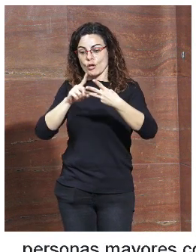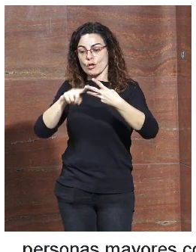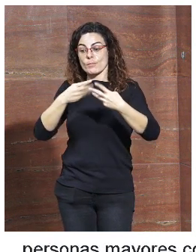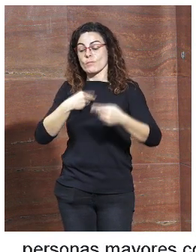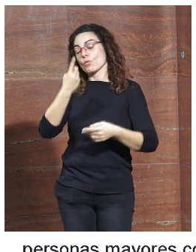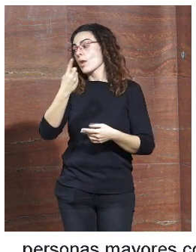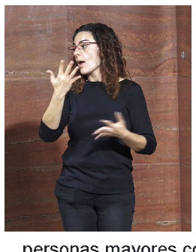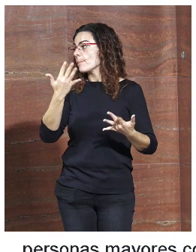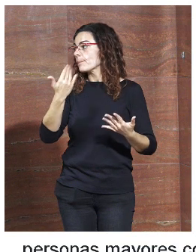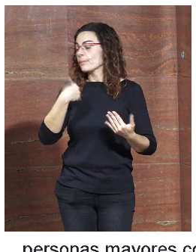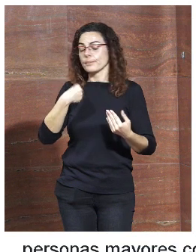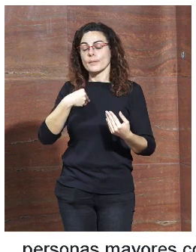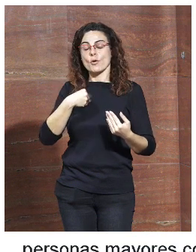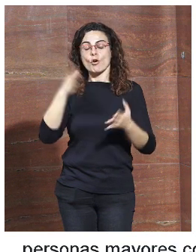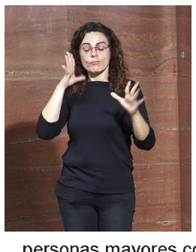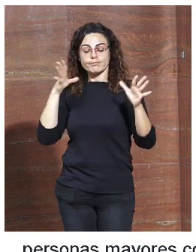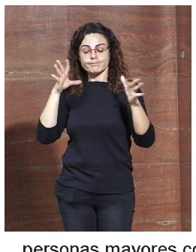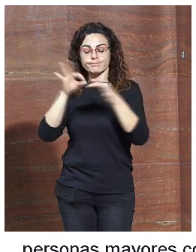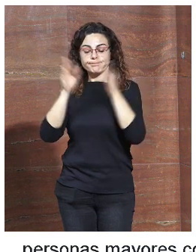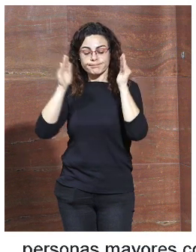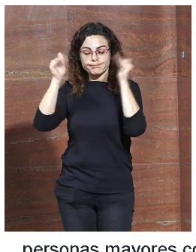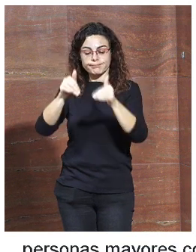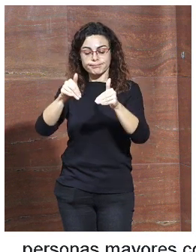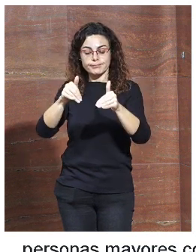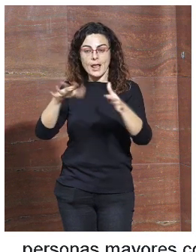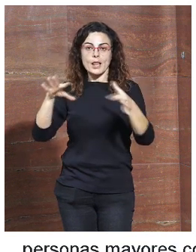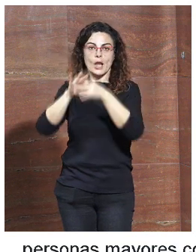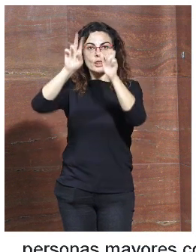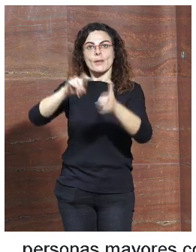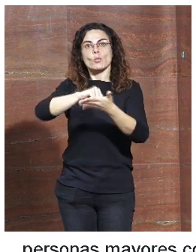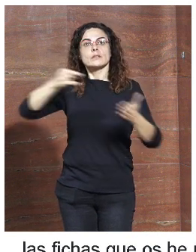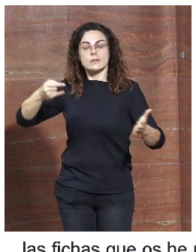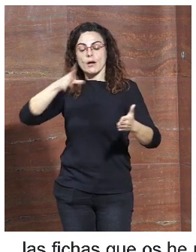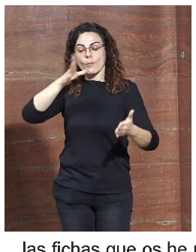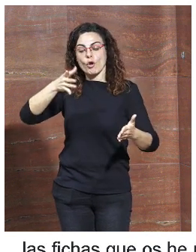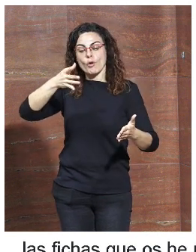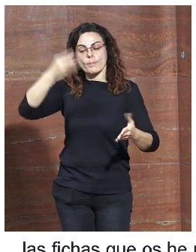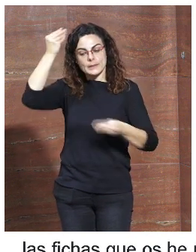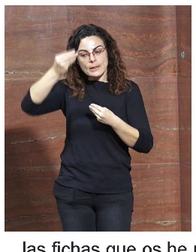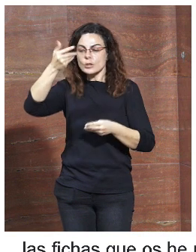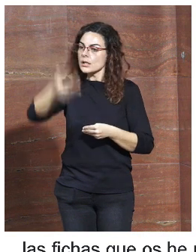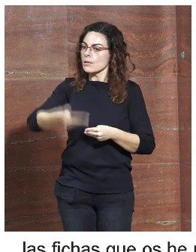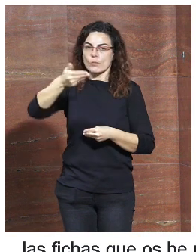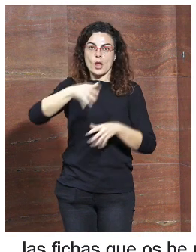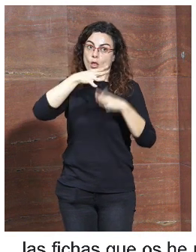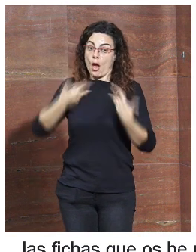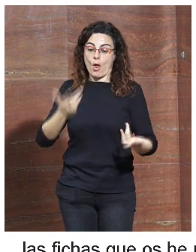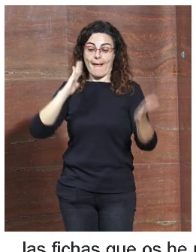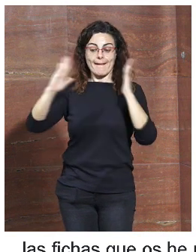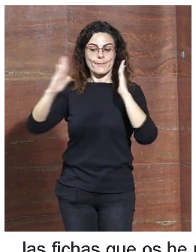ellas estará enfocada a las nuevas tecnologías, porque sí que creemos que es algo fundamental a día de hoy